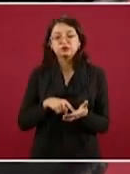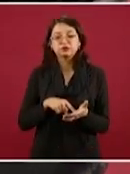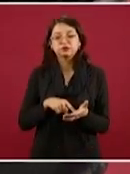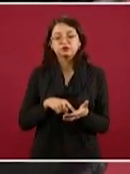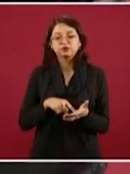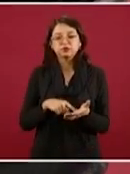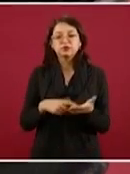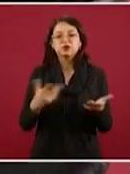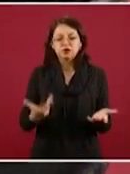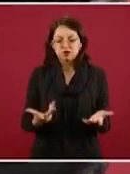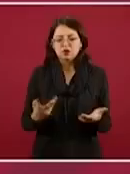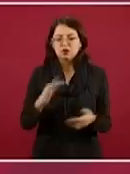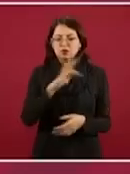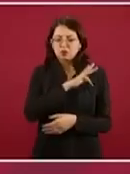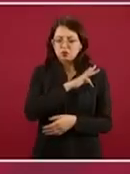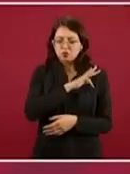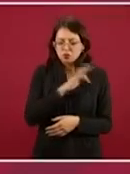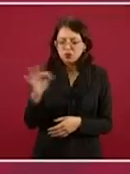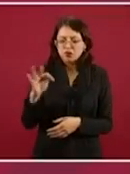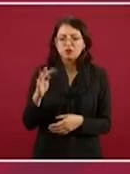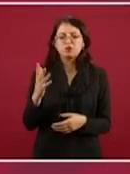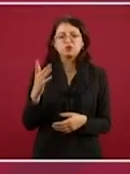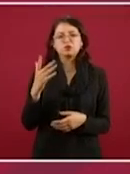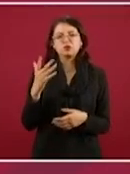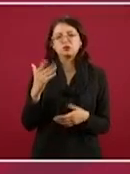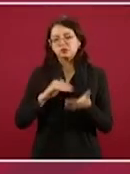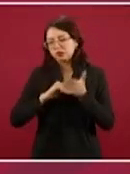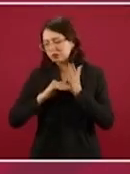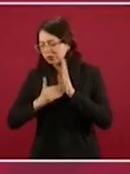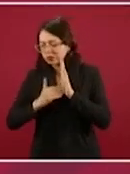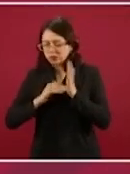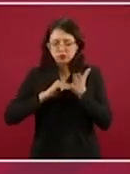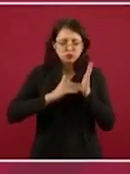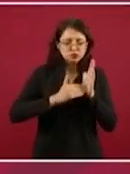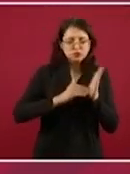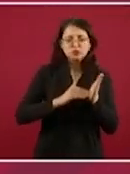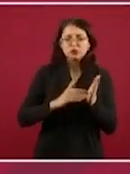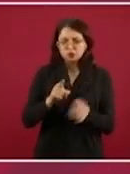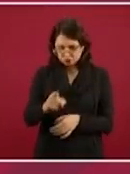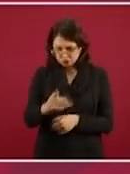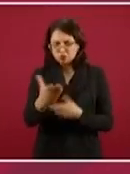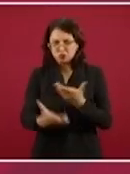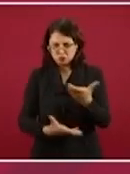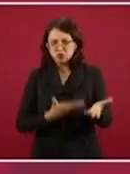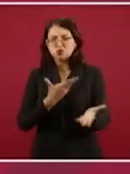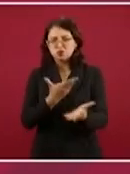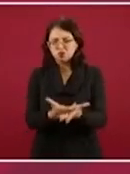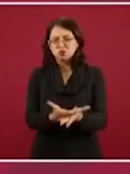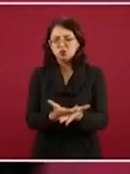buscar la forma de, como lo propones, lograr un